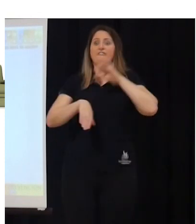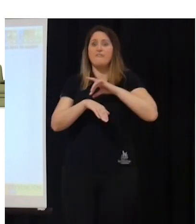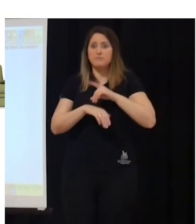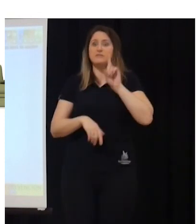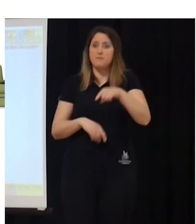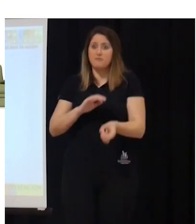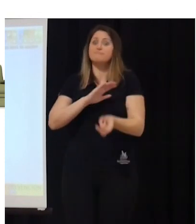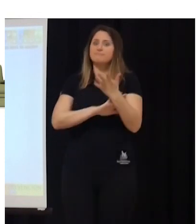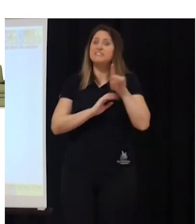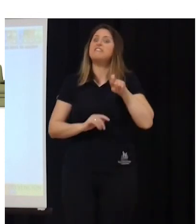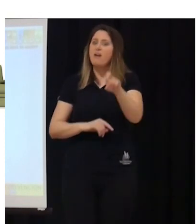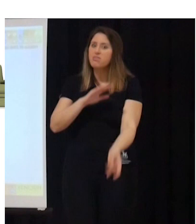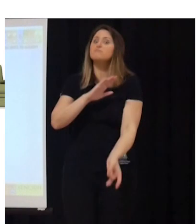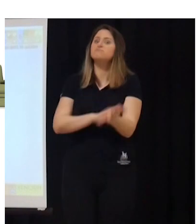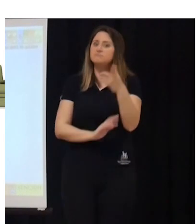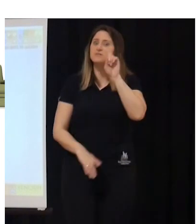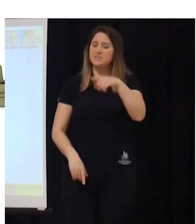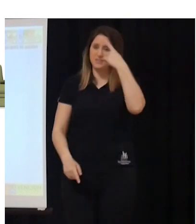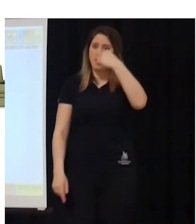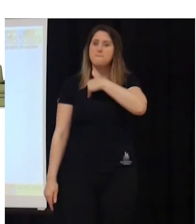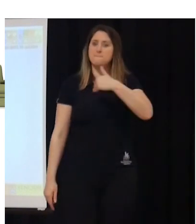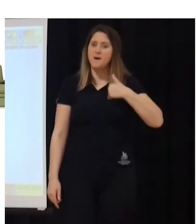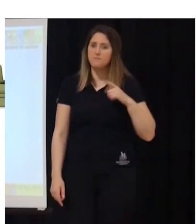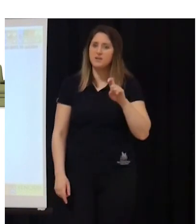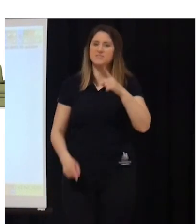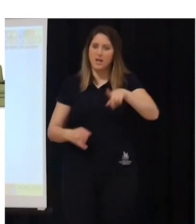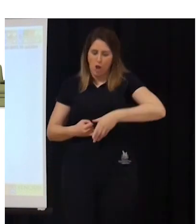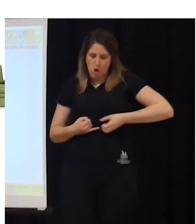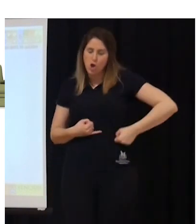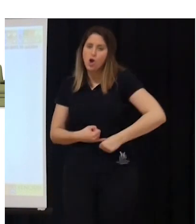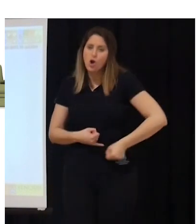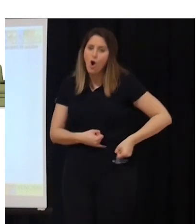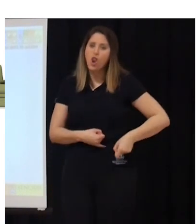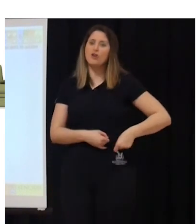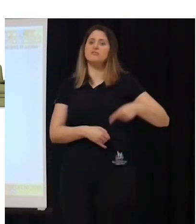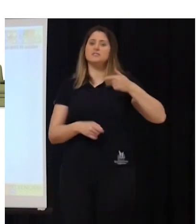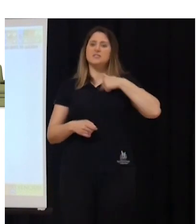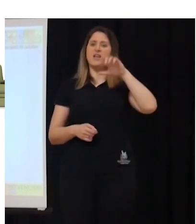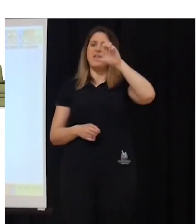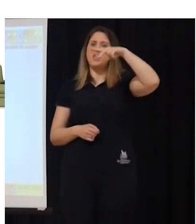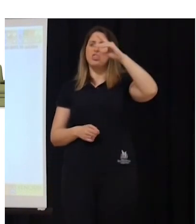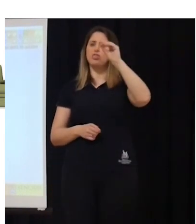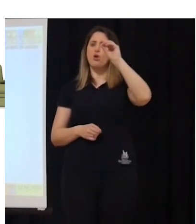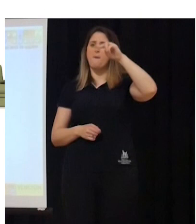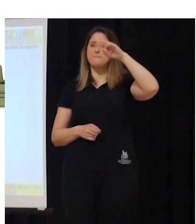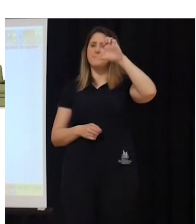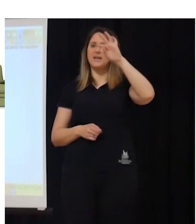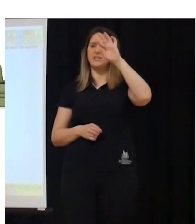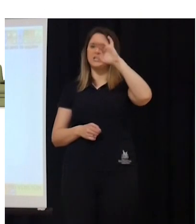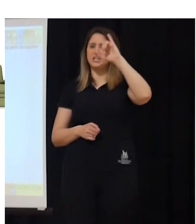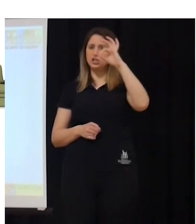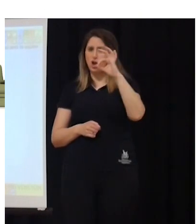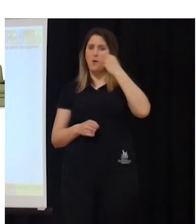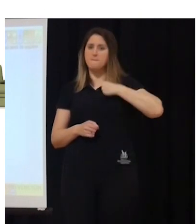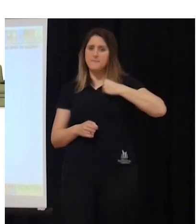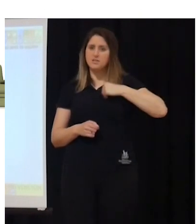también. Sabemos que el cáncer de mama, el cáncer de colon, el cáncer de endometrio, del cuerpo uterino, tienen